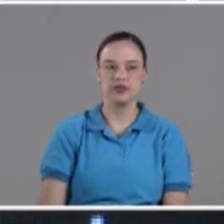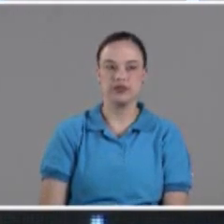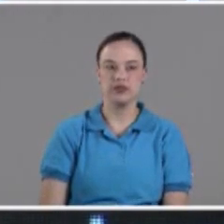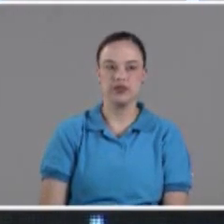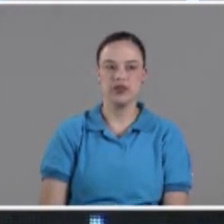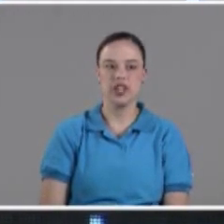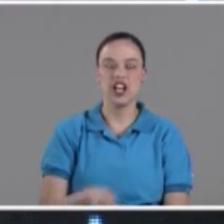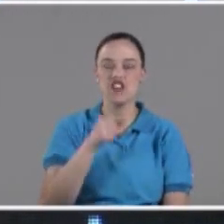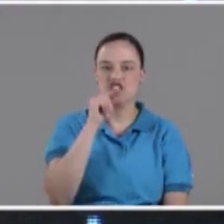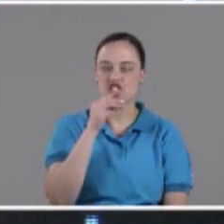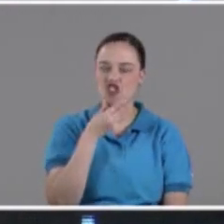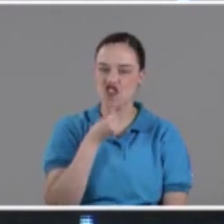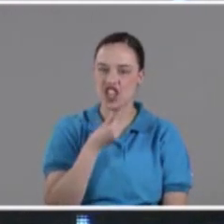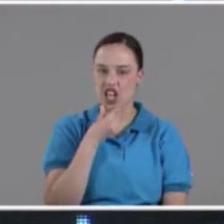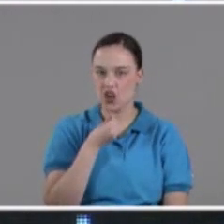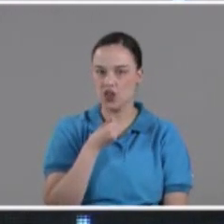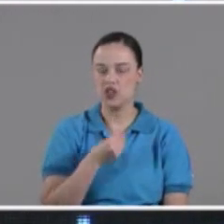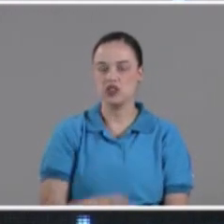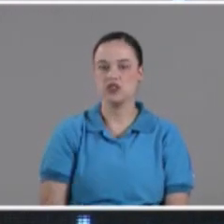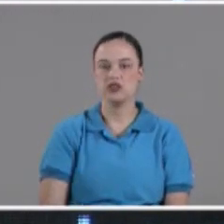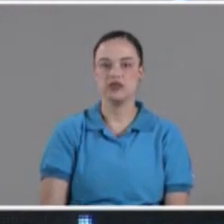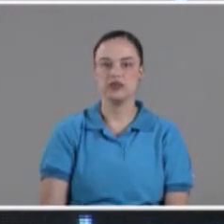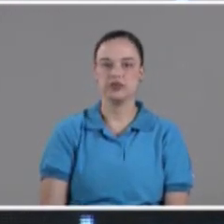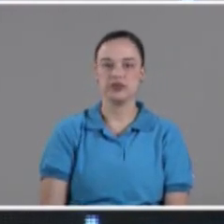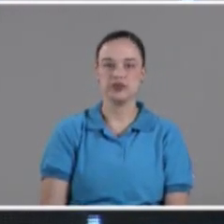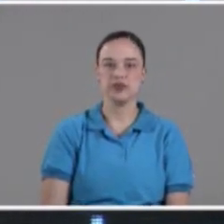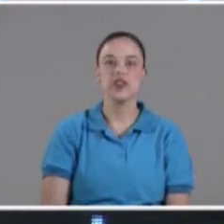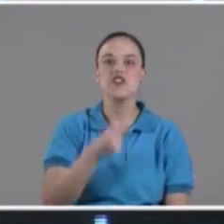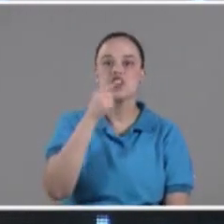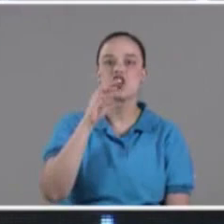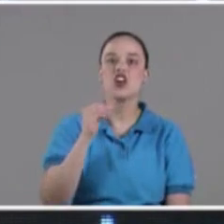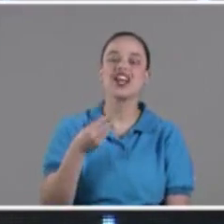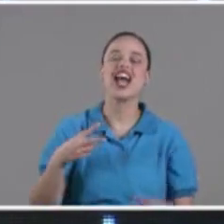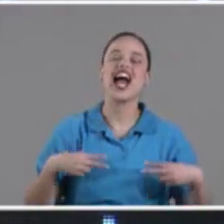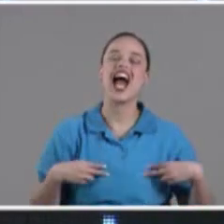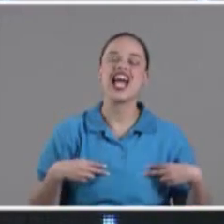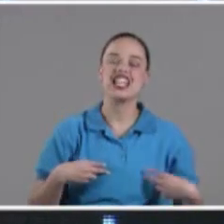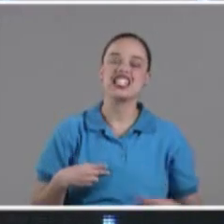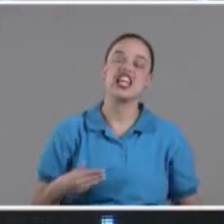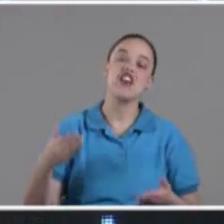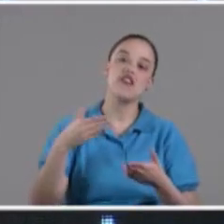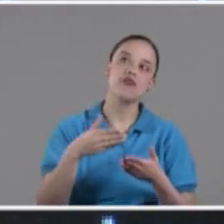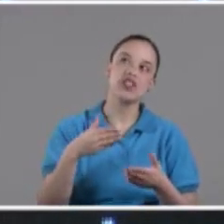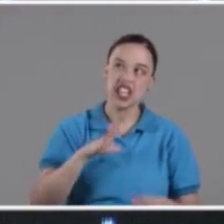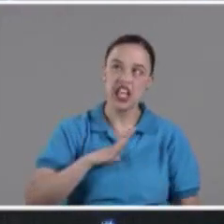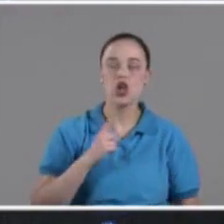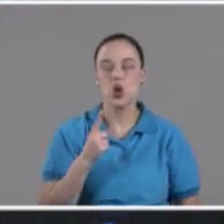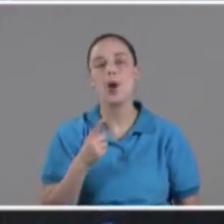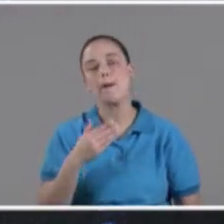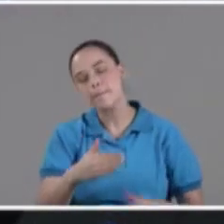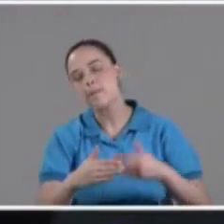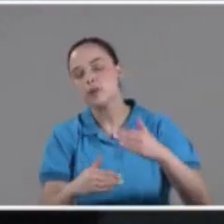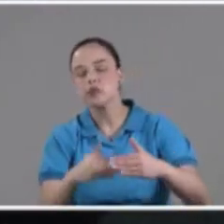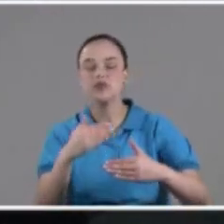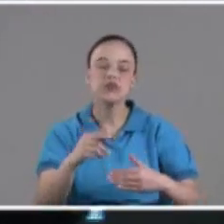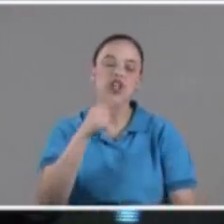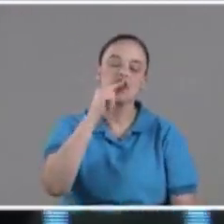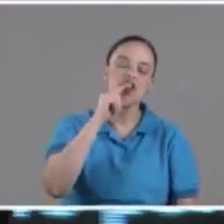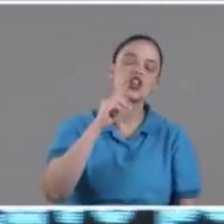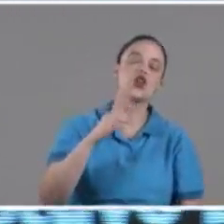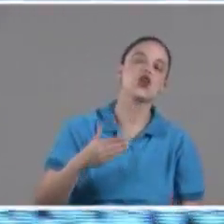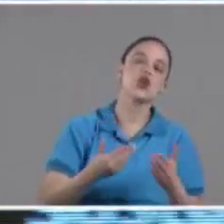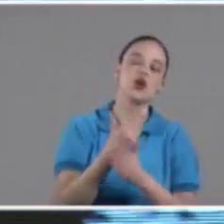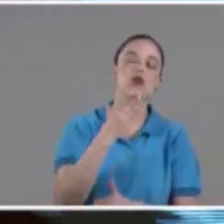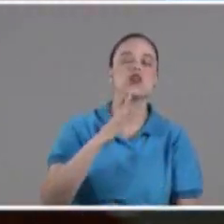el el vino viejo el vino que ha llevado su proceso el Vino Nuevo tiene